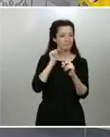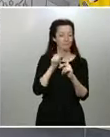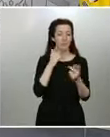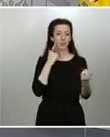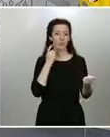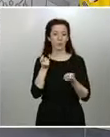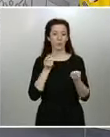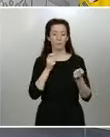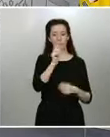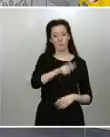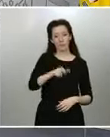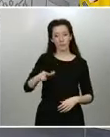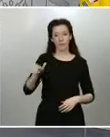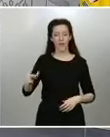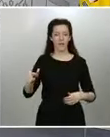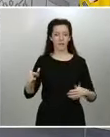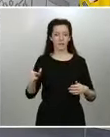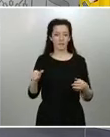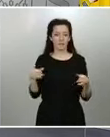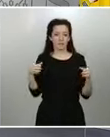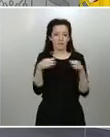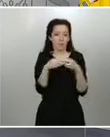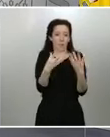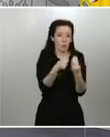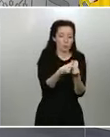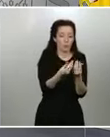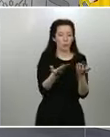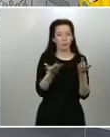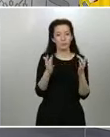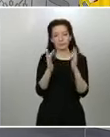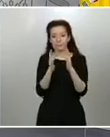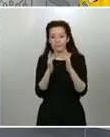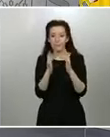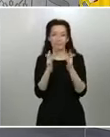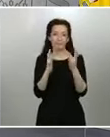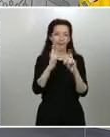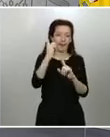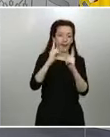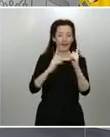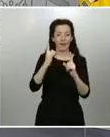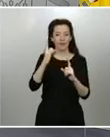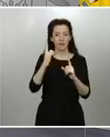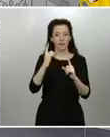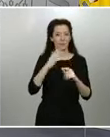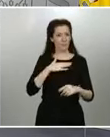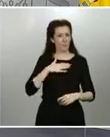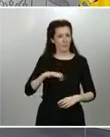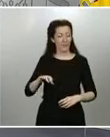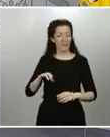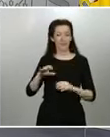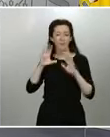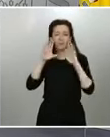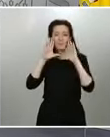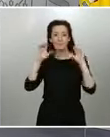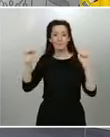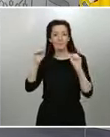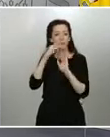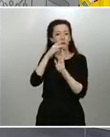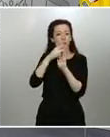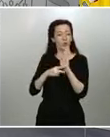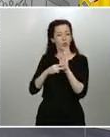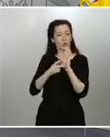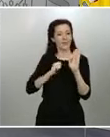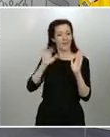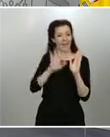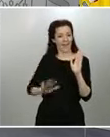juntarse los contactos sociales si se va a hacer también algún protocolo nacional para permitir las visitas a los